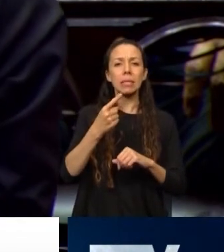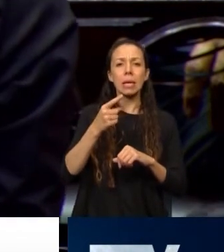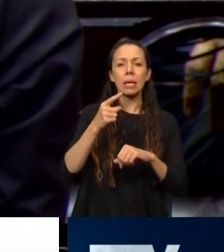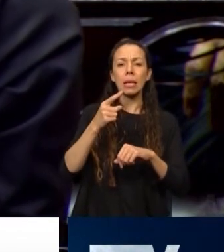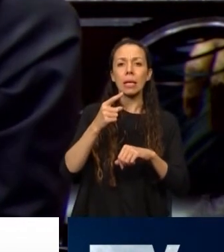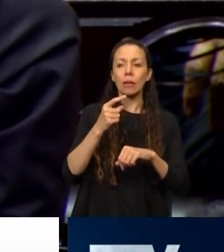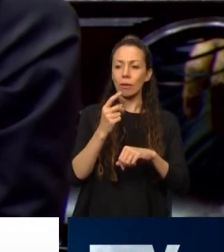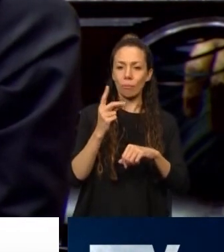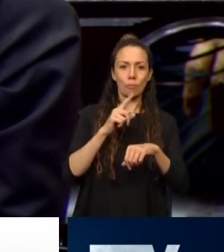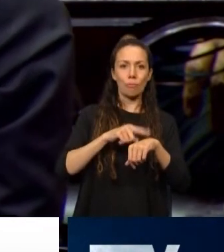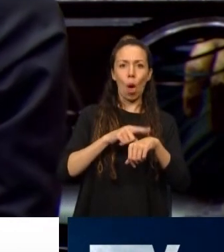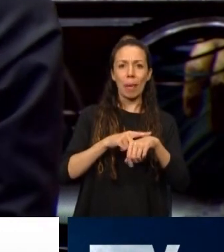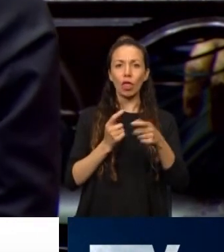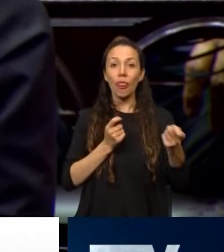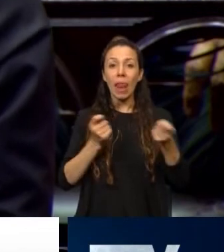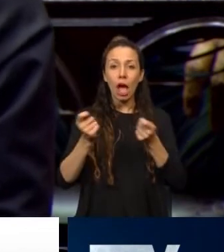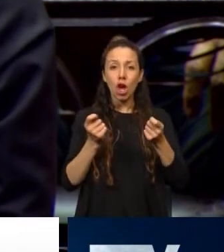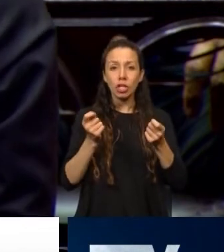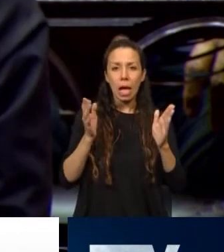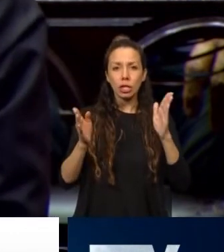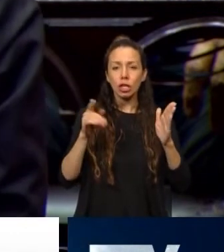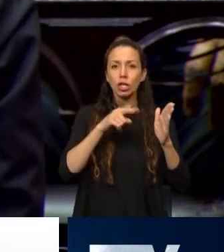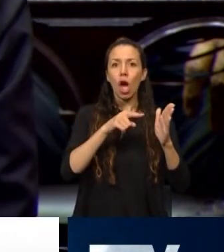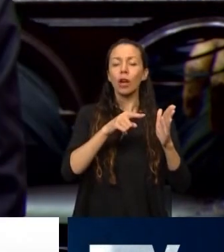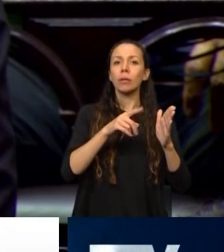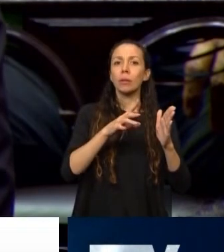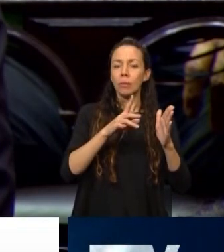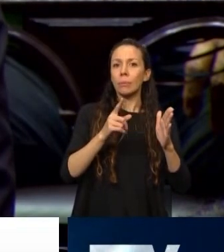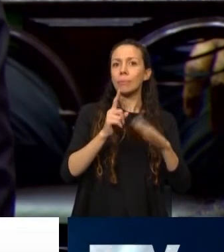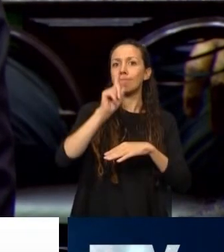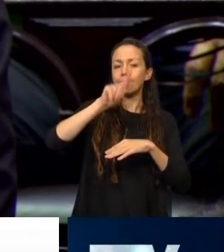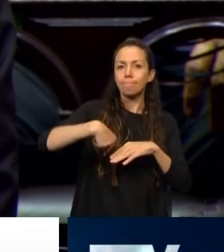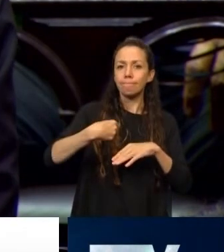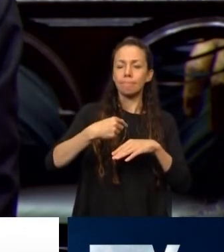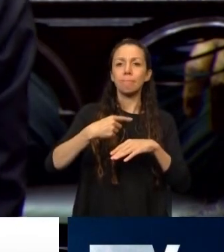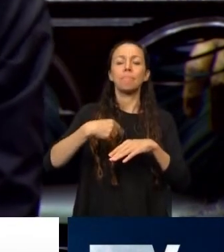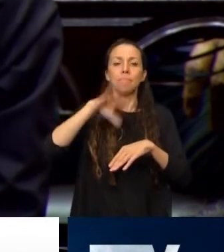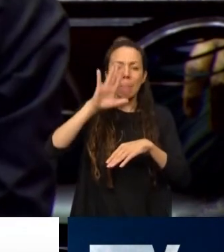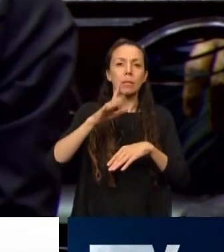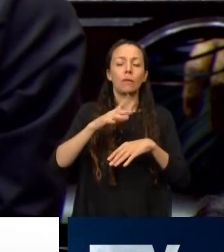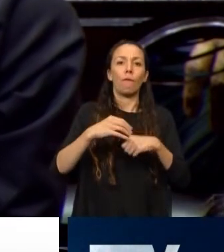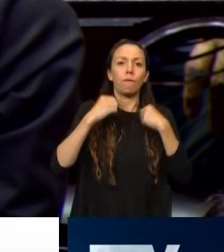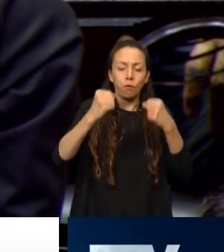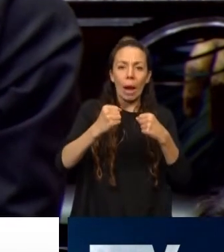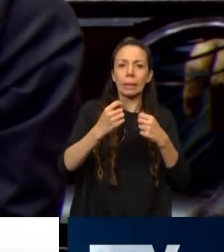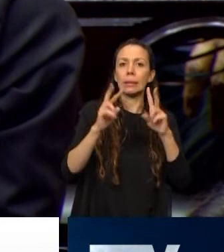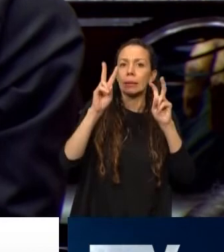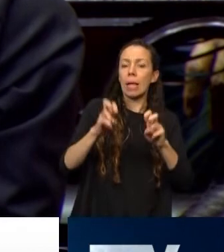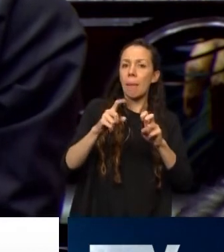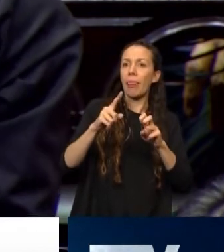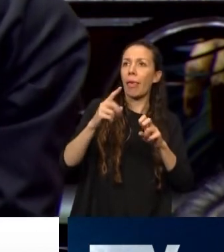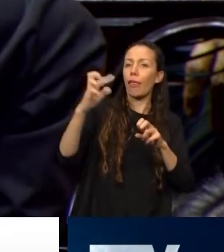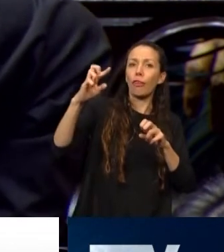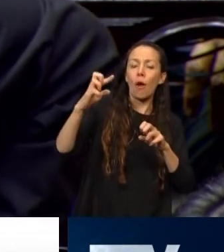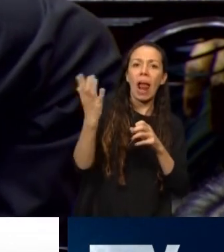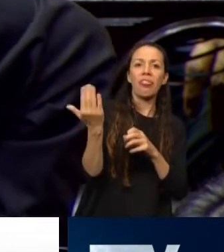2 stand-by, resultado de una profunda crisis en la balanza de pago de la administración del presidente Mauricio Macri,